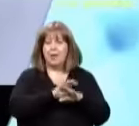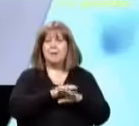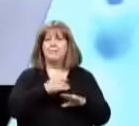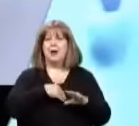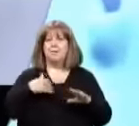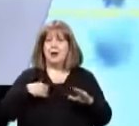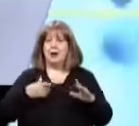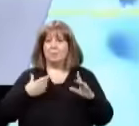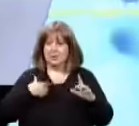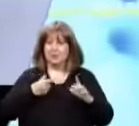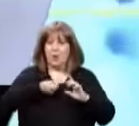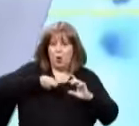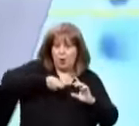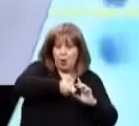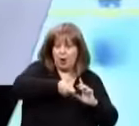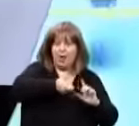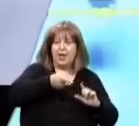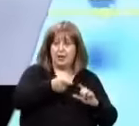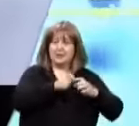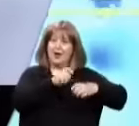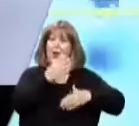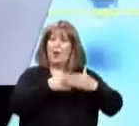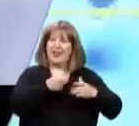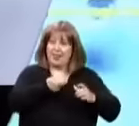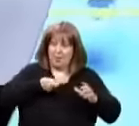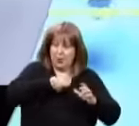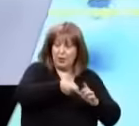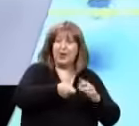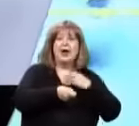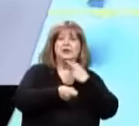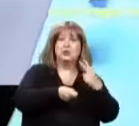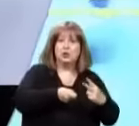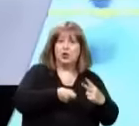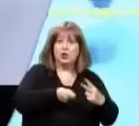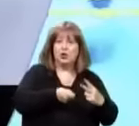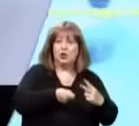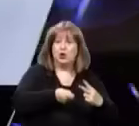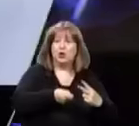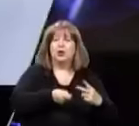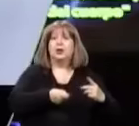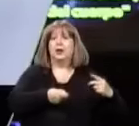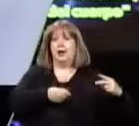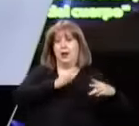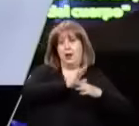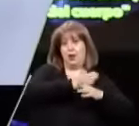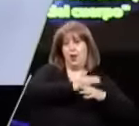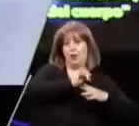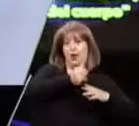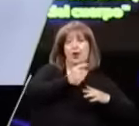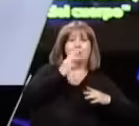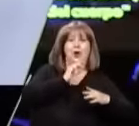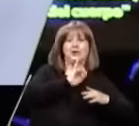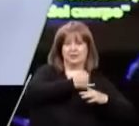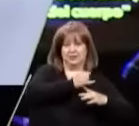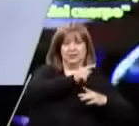el abuso o la violación. Uh-huh. Sí lo hizo para la justicia la novia de Magdalena, Abigail. A ella sí